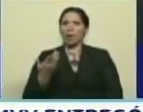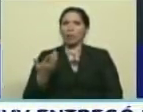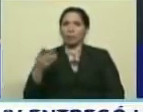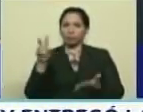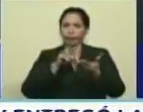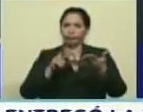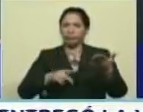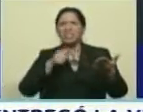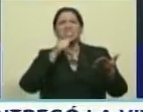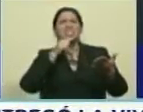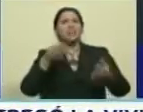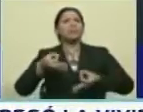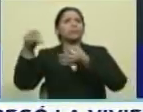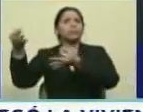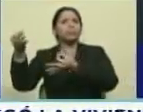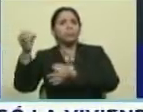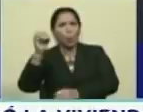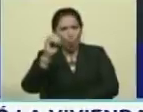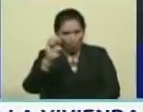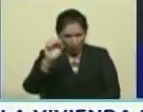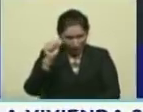¿Quién se la va a llevar? ¿La OEA?